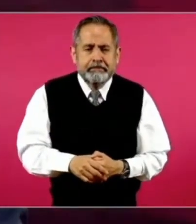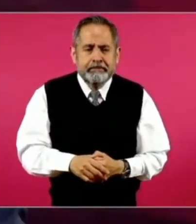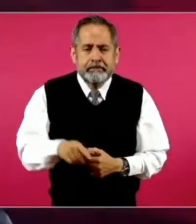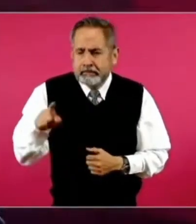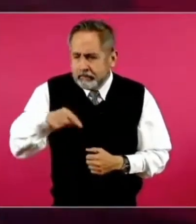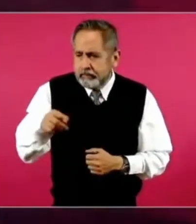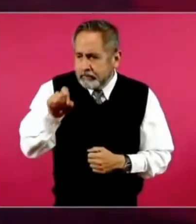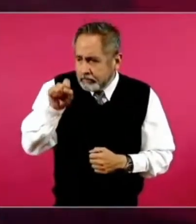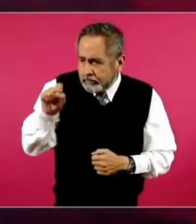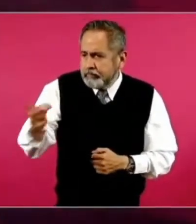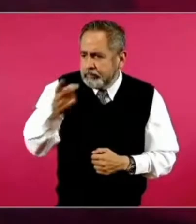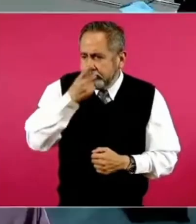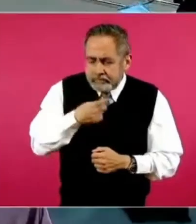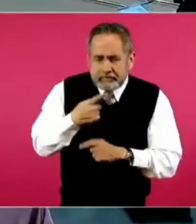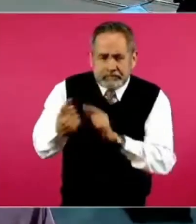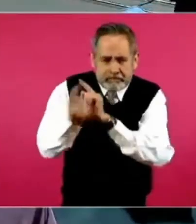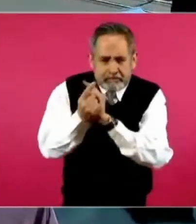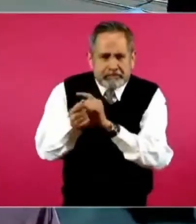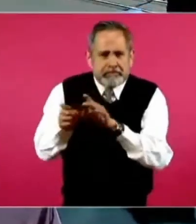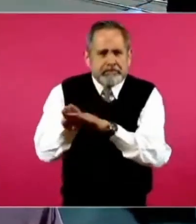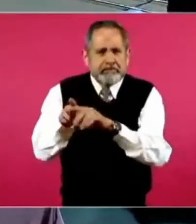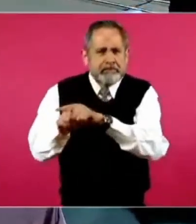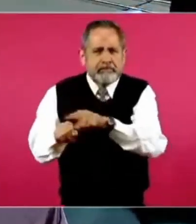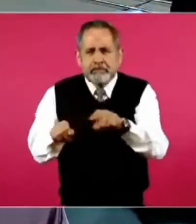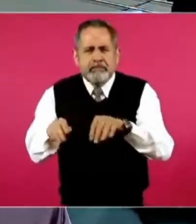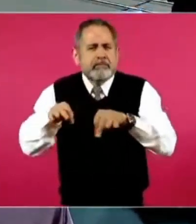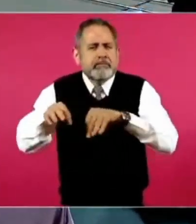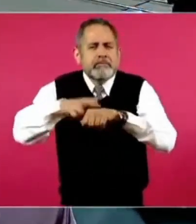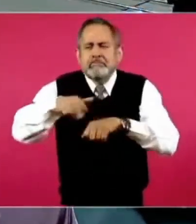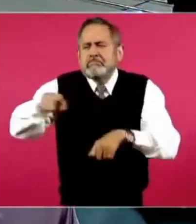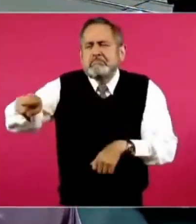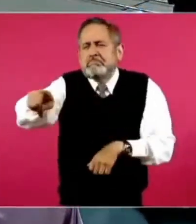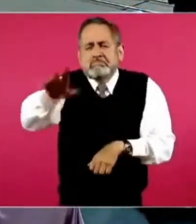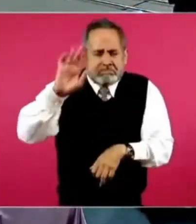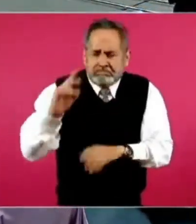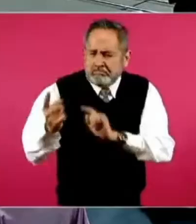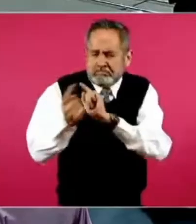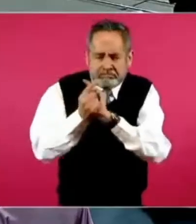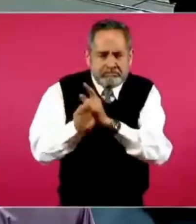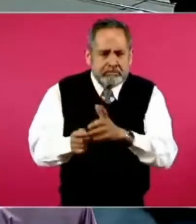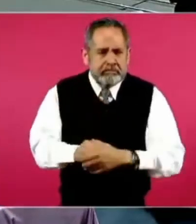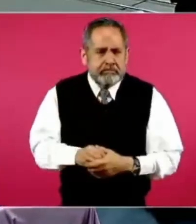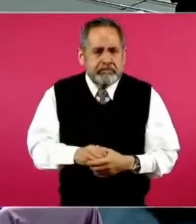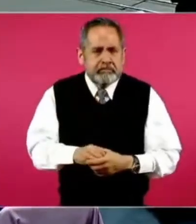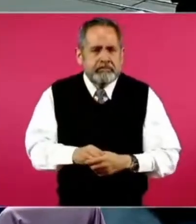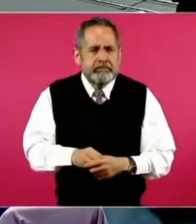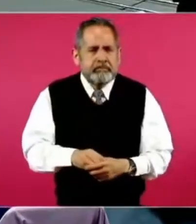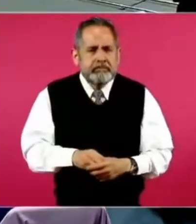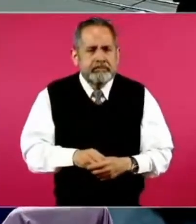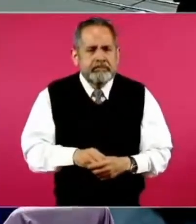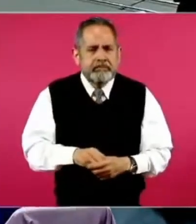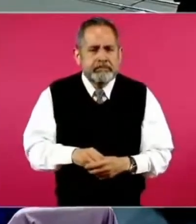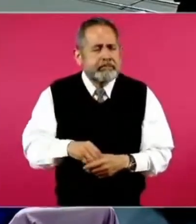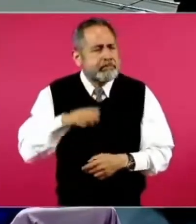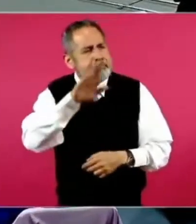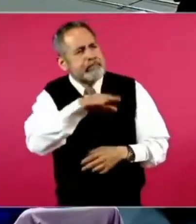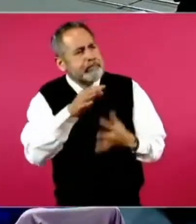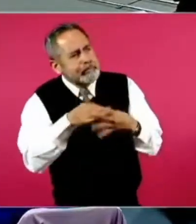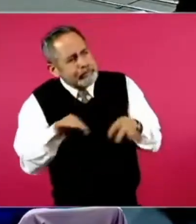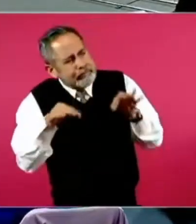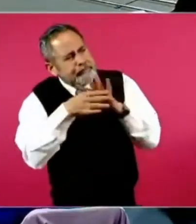Ellos mismos, un trabajador me dijo, es